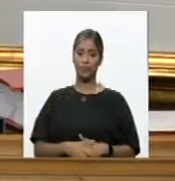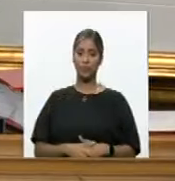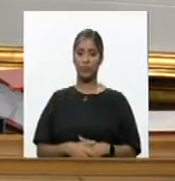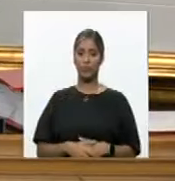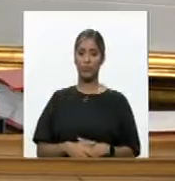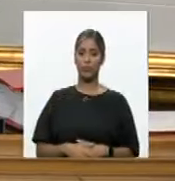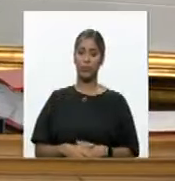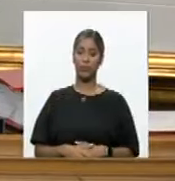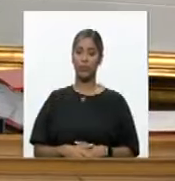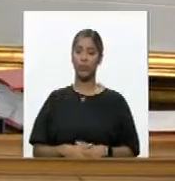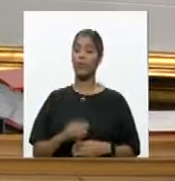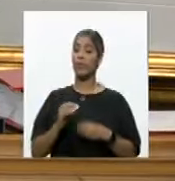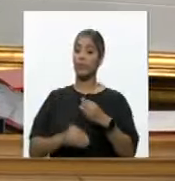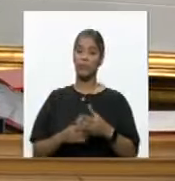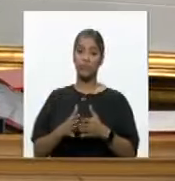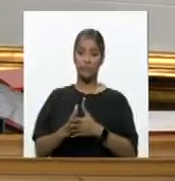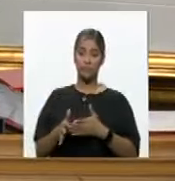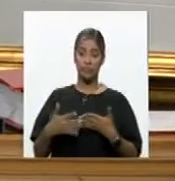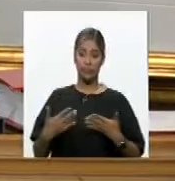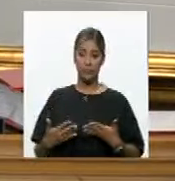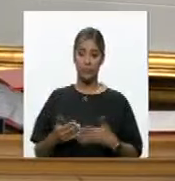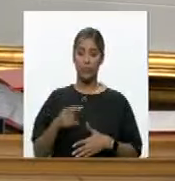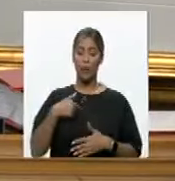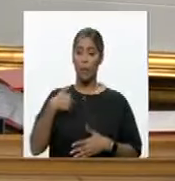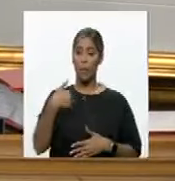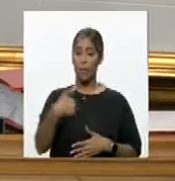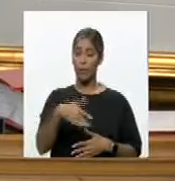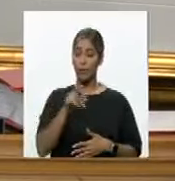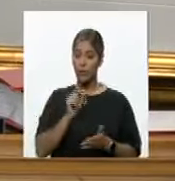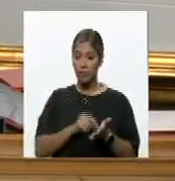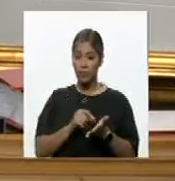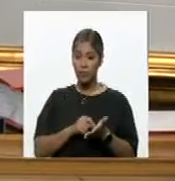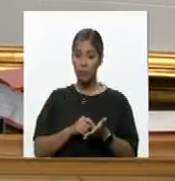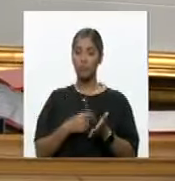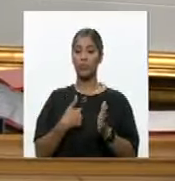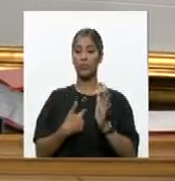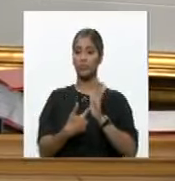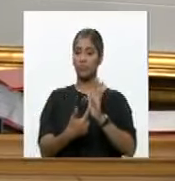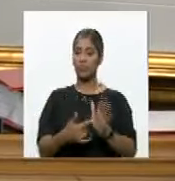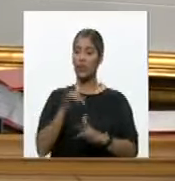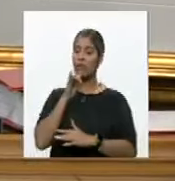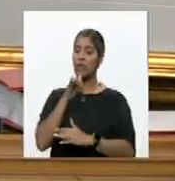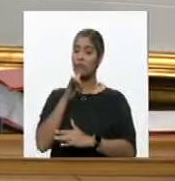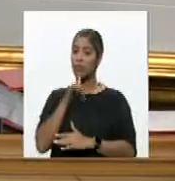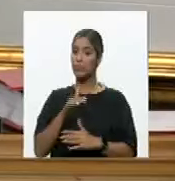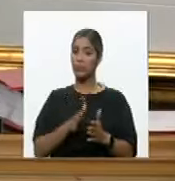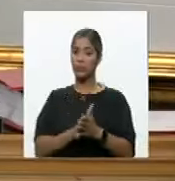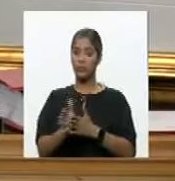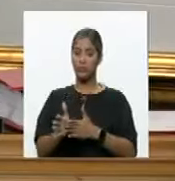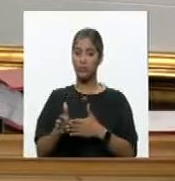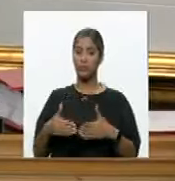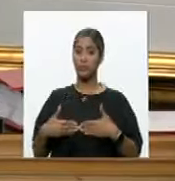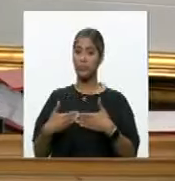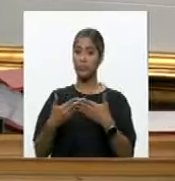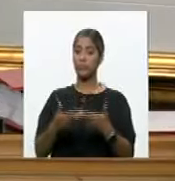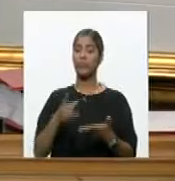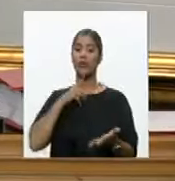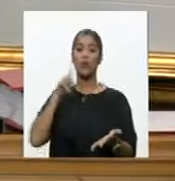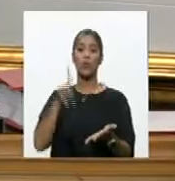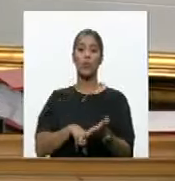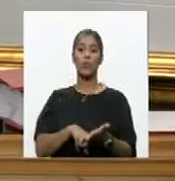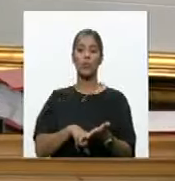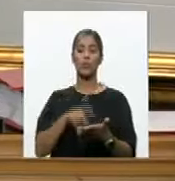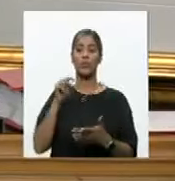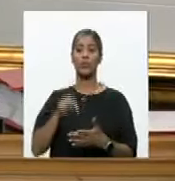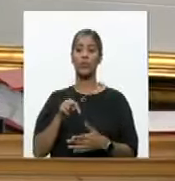República, a los efectos de que en los próximos minutos presenten informes para dar debido cumplimiento